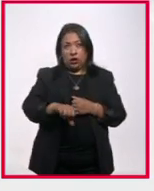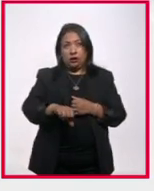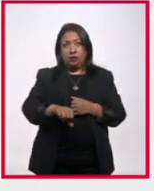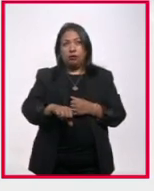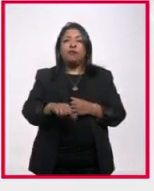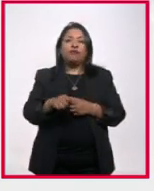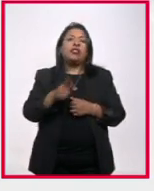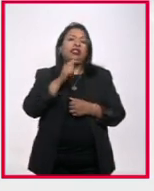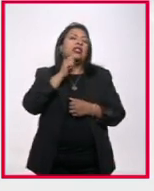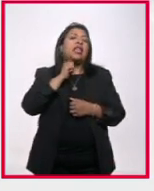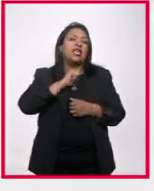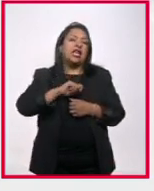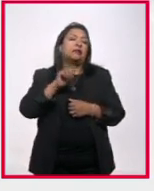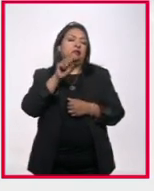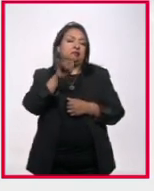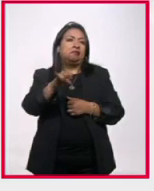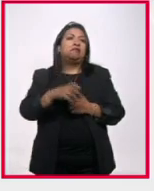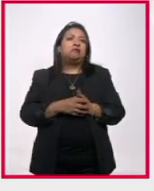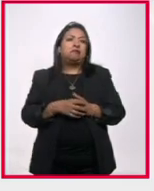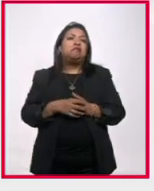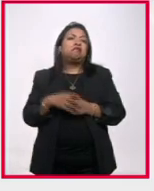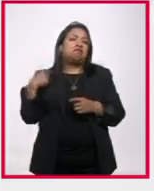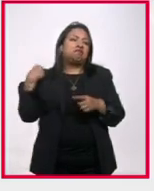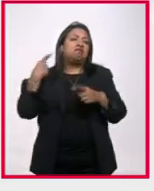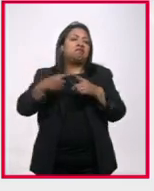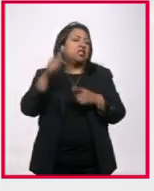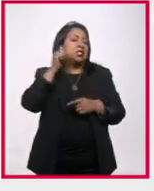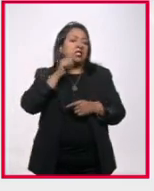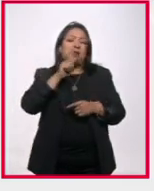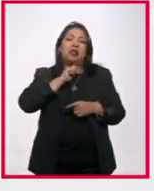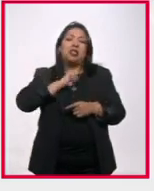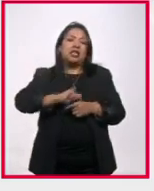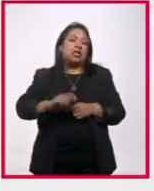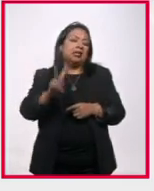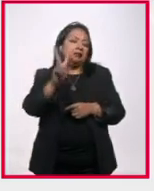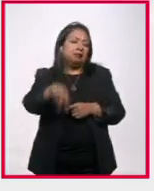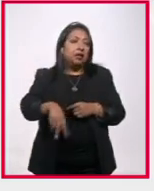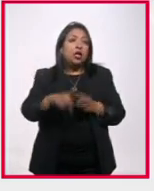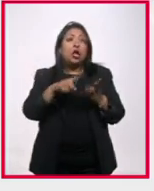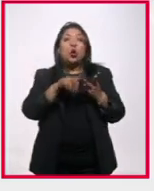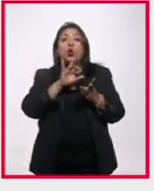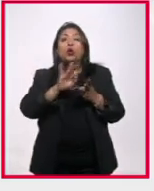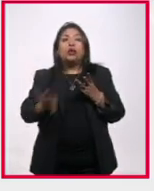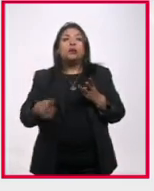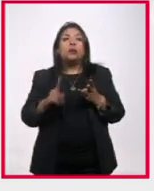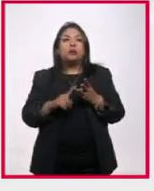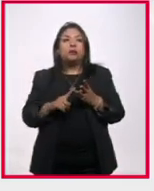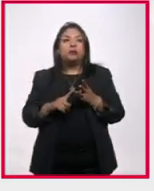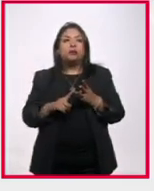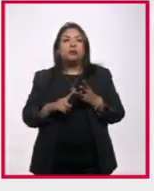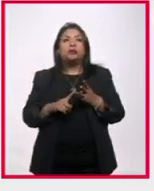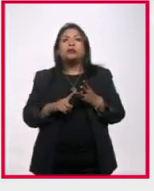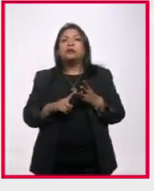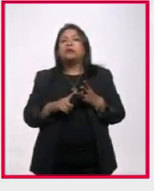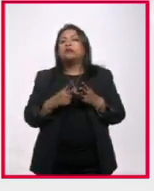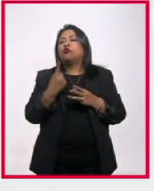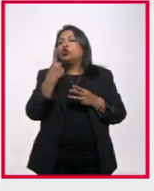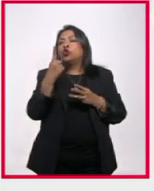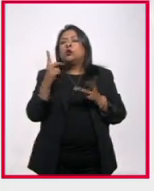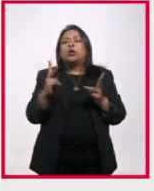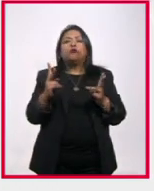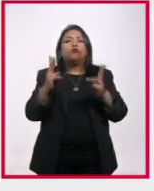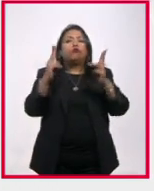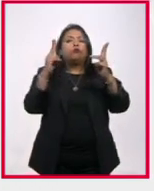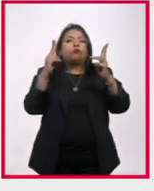sí, tequila. El tequila. Oh, hoy pues y siempre. Mexicano. Sí. ¿Para qué digo? Muy bien. Y finalmente, en una línea, en